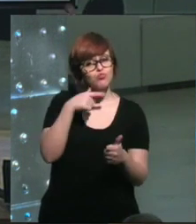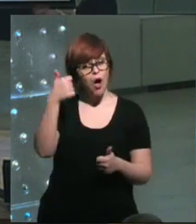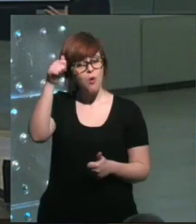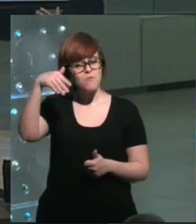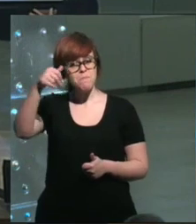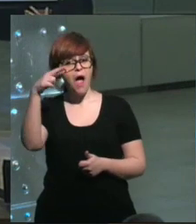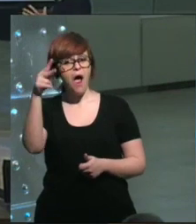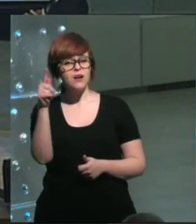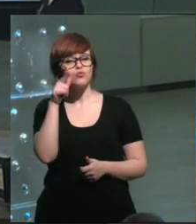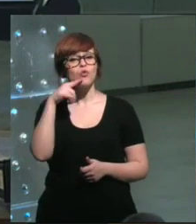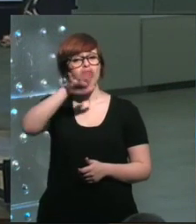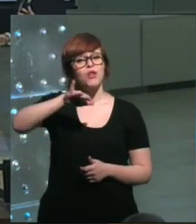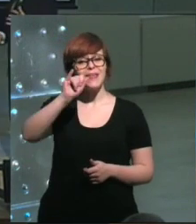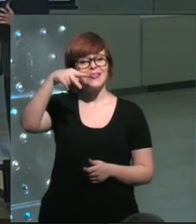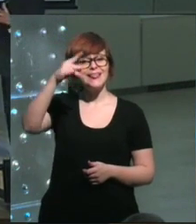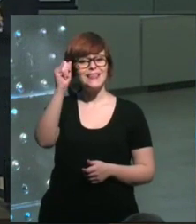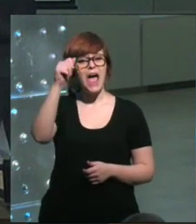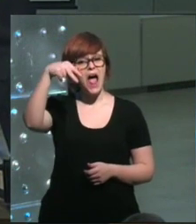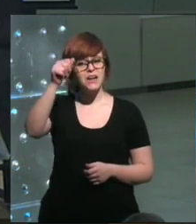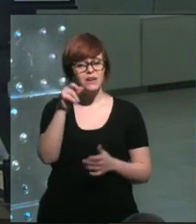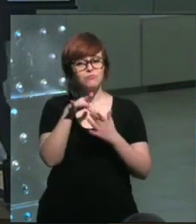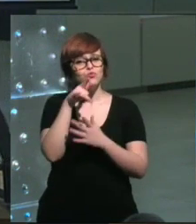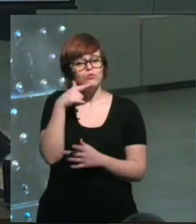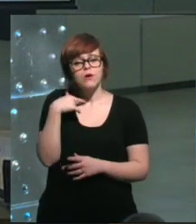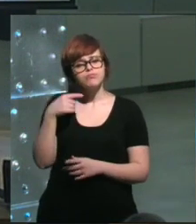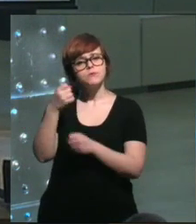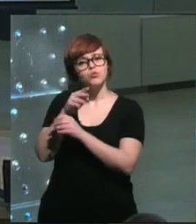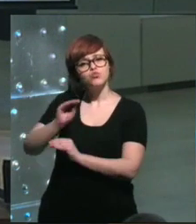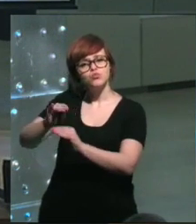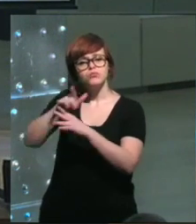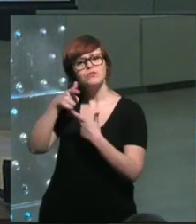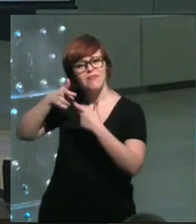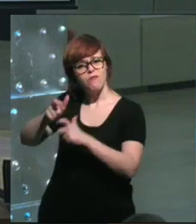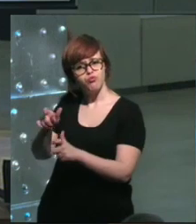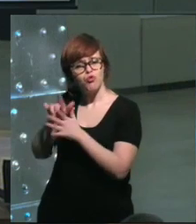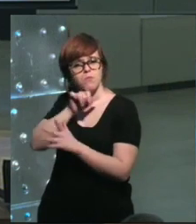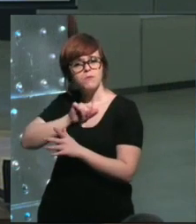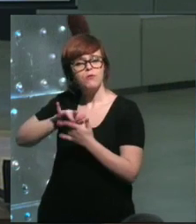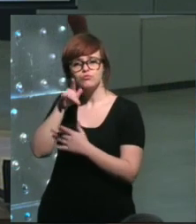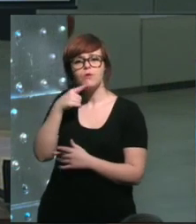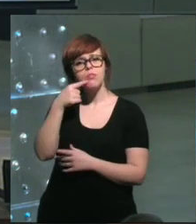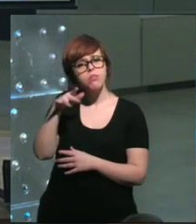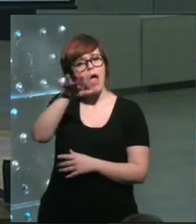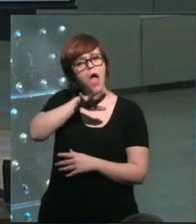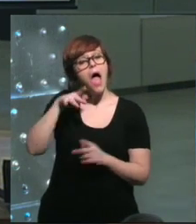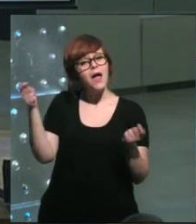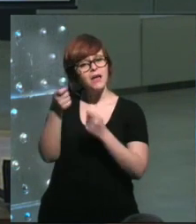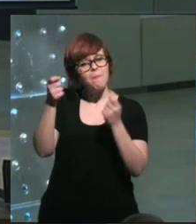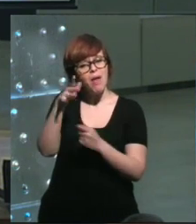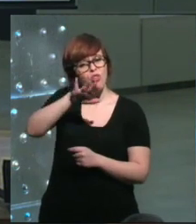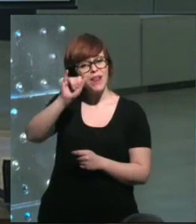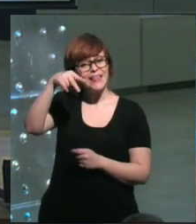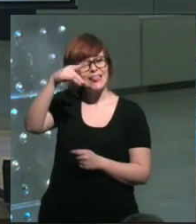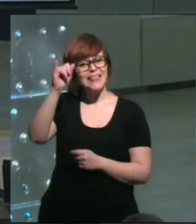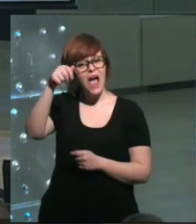Por la amistad que tenía con Obama, lo eligieron director de operaciones, señor del sector privado, director de operaciones de la campaña en Indiana. Y a este señor